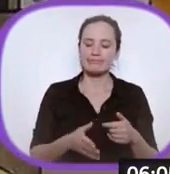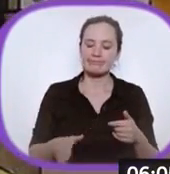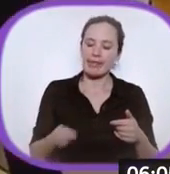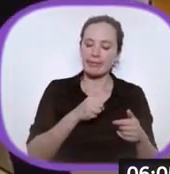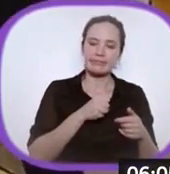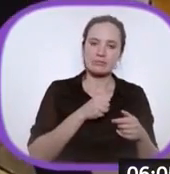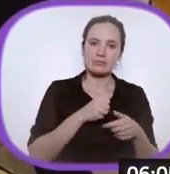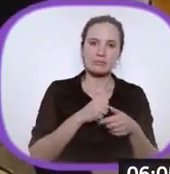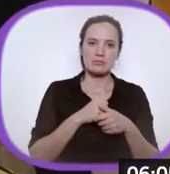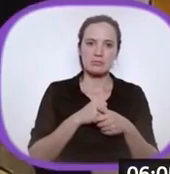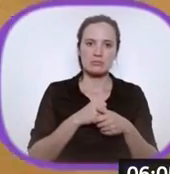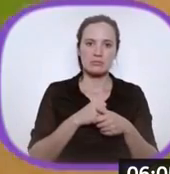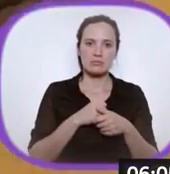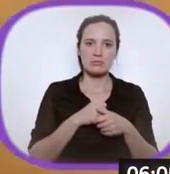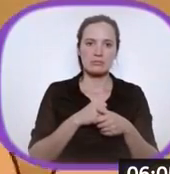Dame eso.